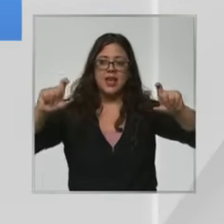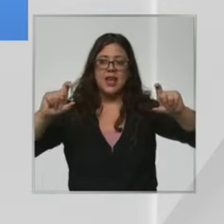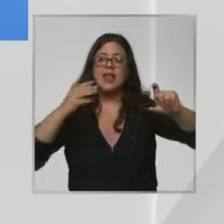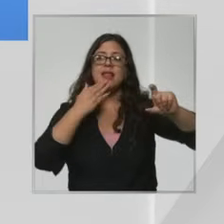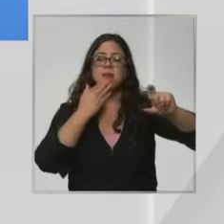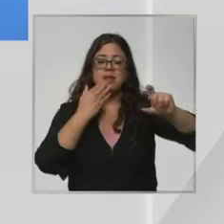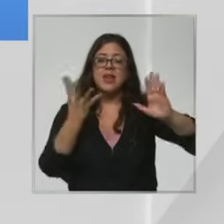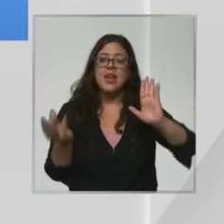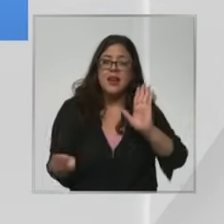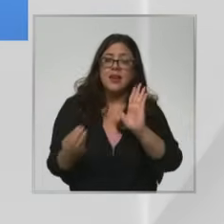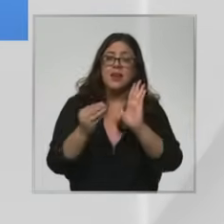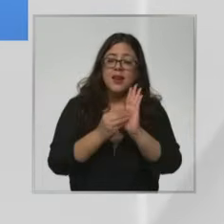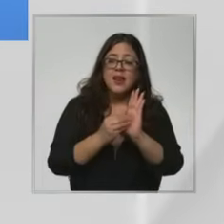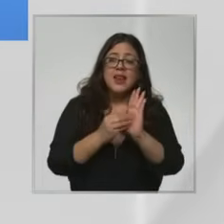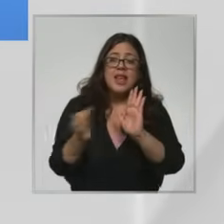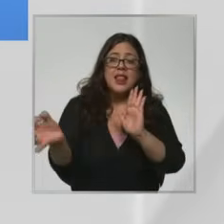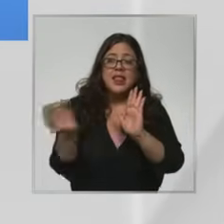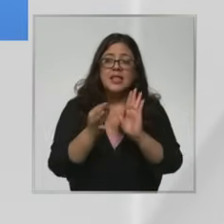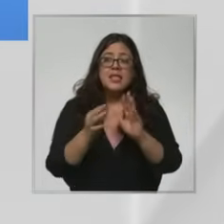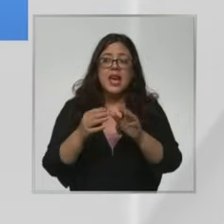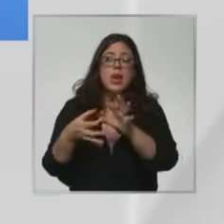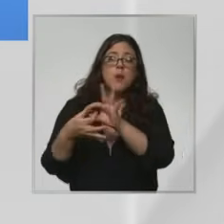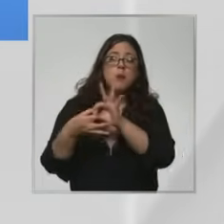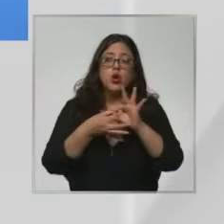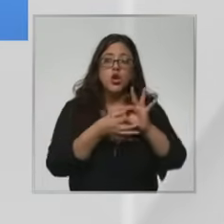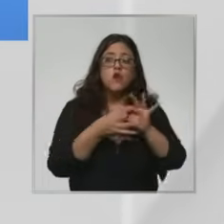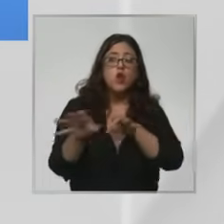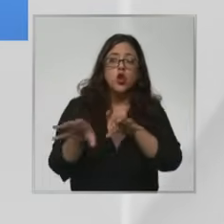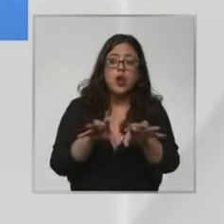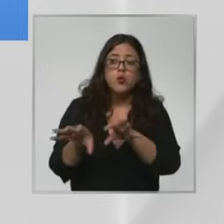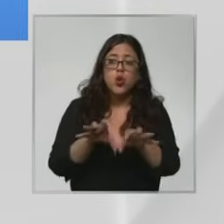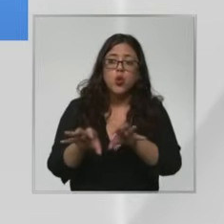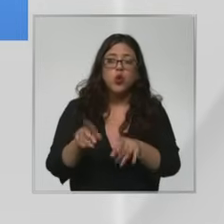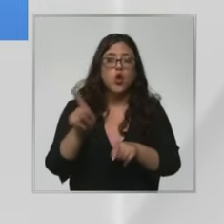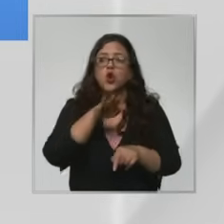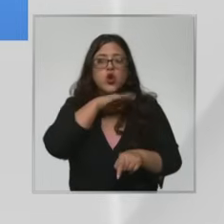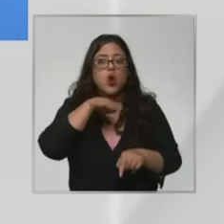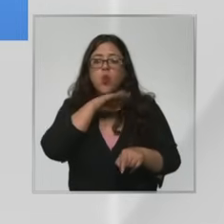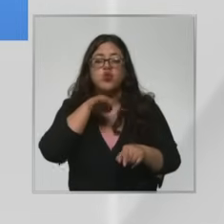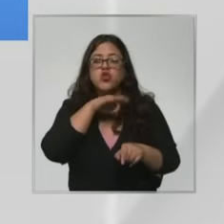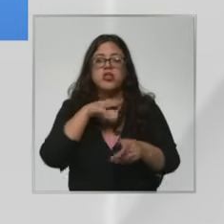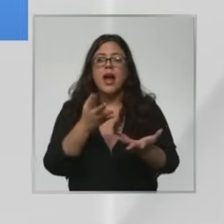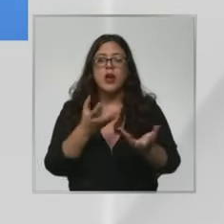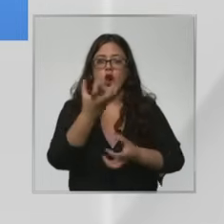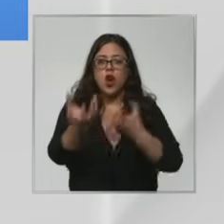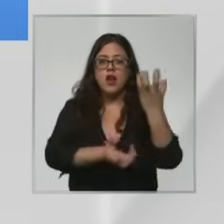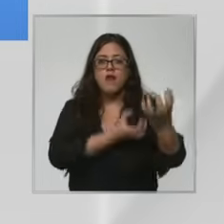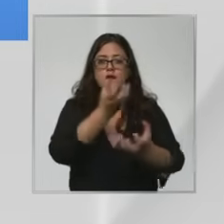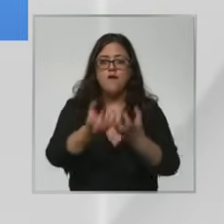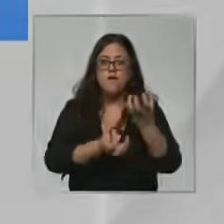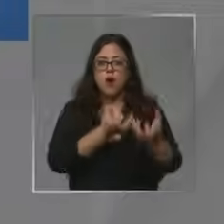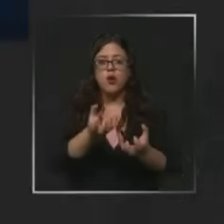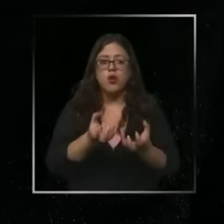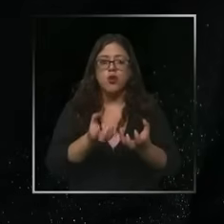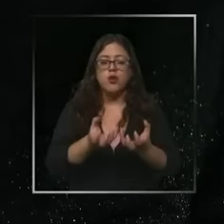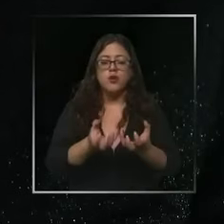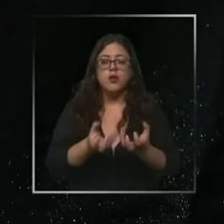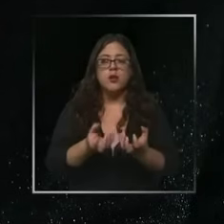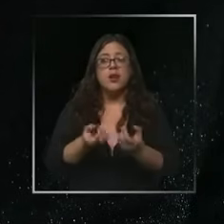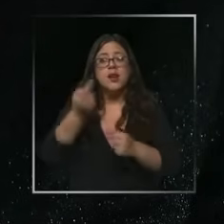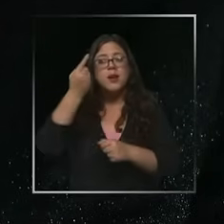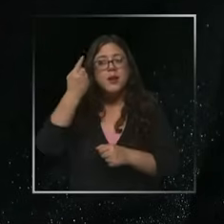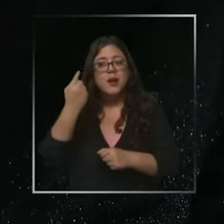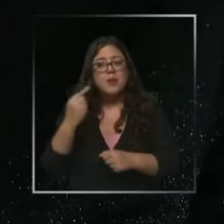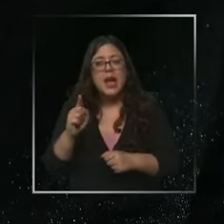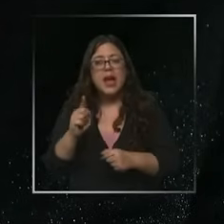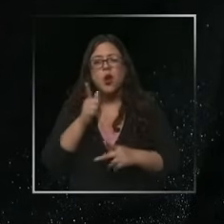incluyó la empresa, cuyo texto dice: debido a la naturaleza del producto, no utilizar en contacto directo con el fuego. Pero,